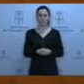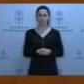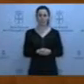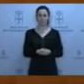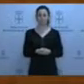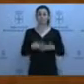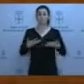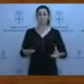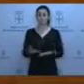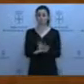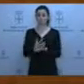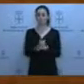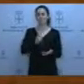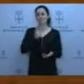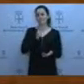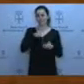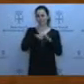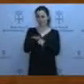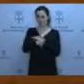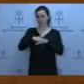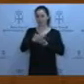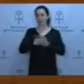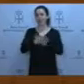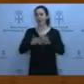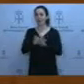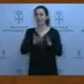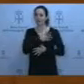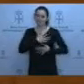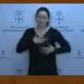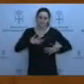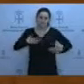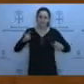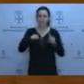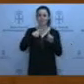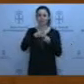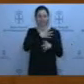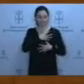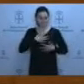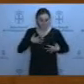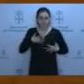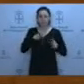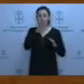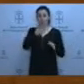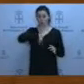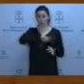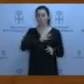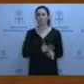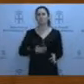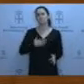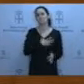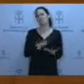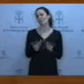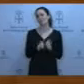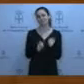Todos vamos a aprovechar este trámite para hablar de lo que queramos y de lo que nos apetezca. Nosotros estamos encantados con él.